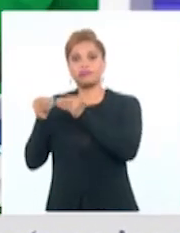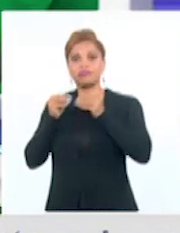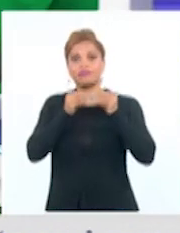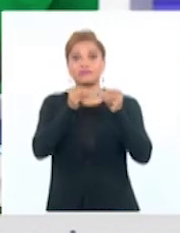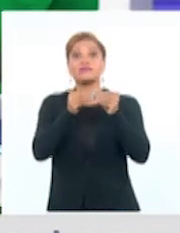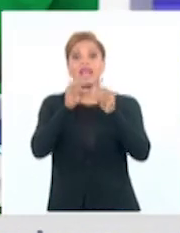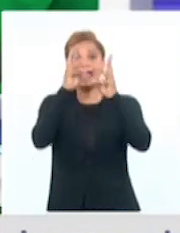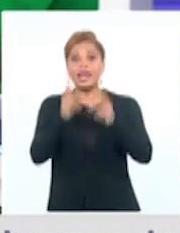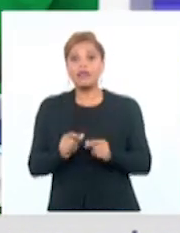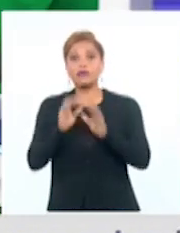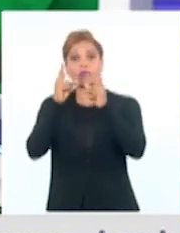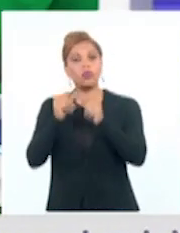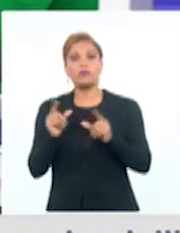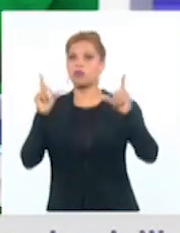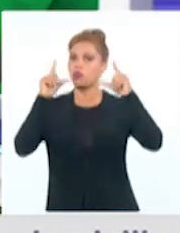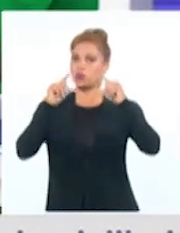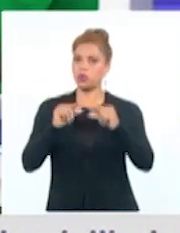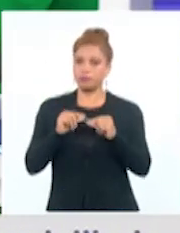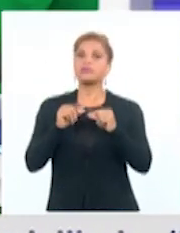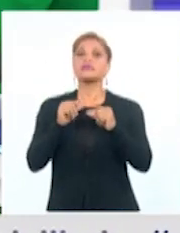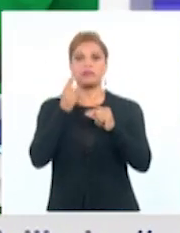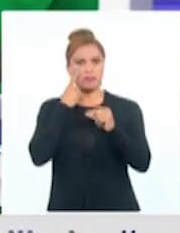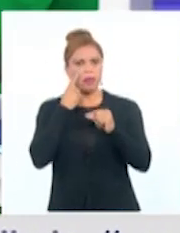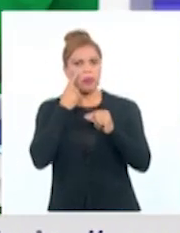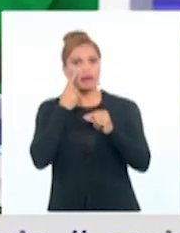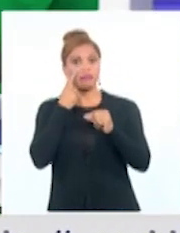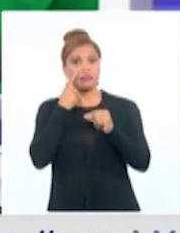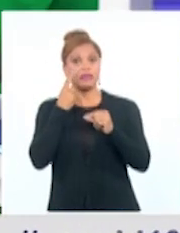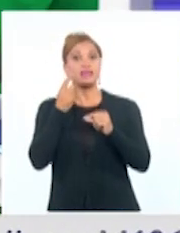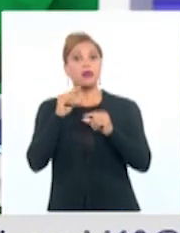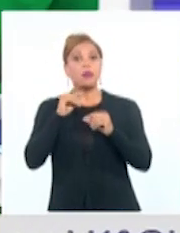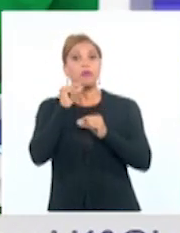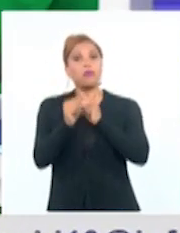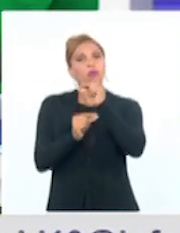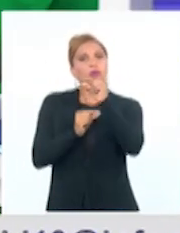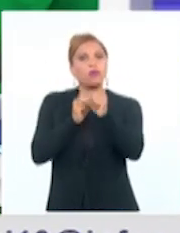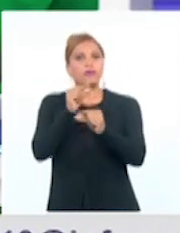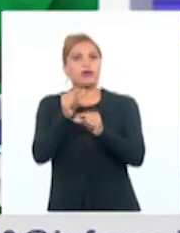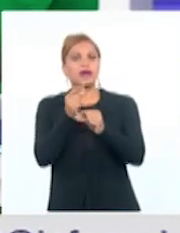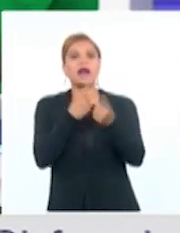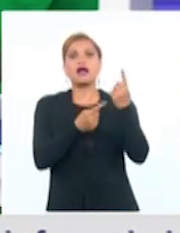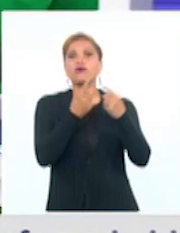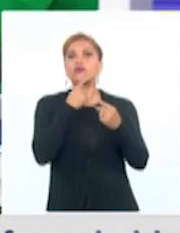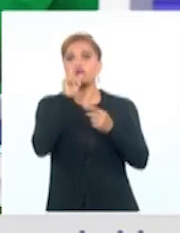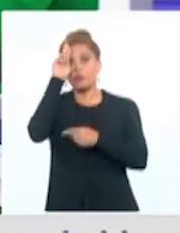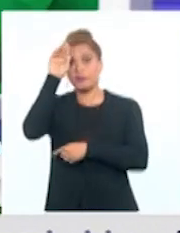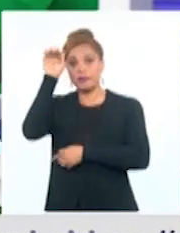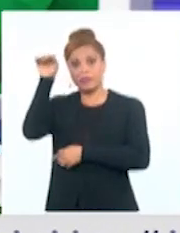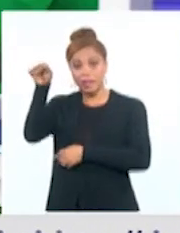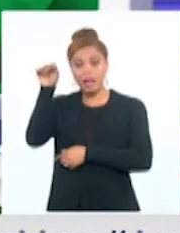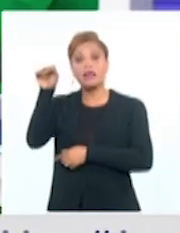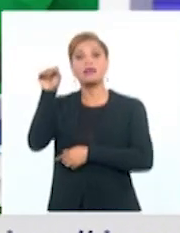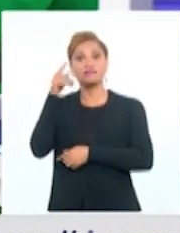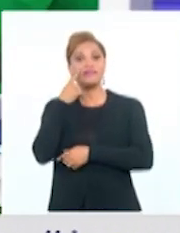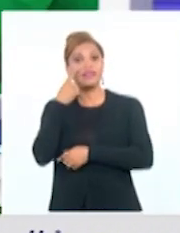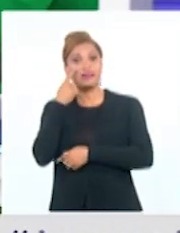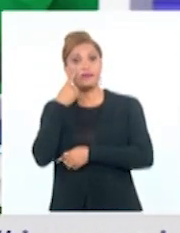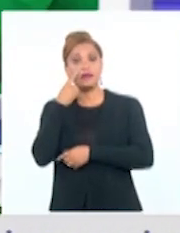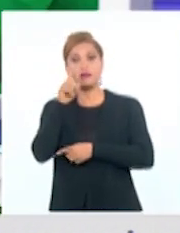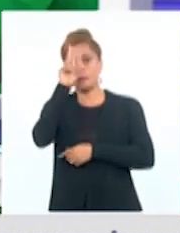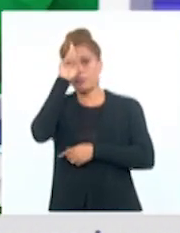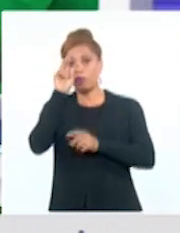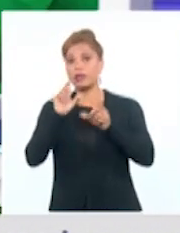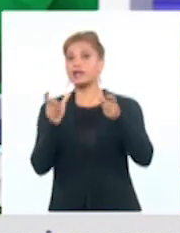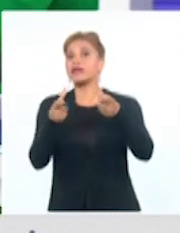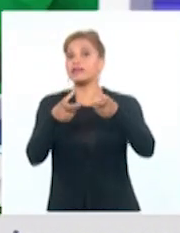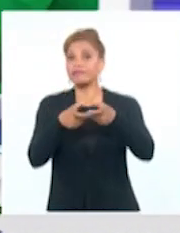casos. Eso se puede percibir incluso en muchos de los hospitales, en muchos de los policlínicos, en